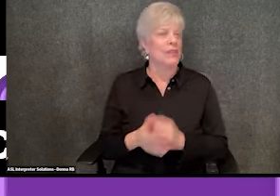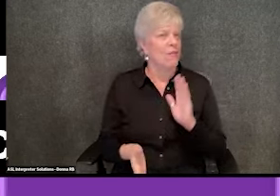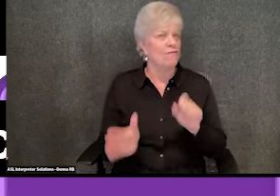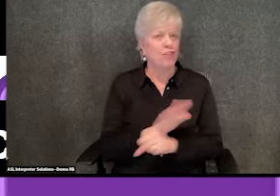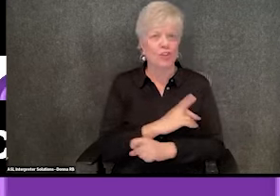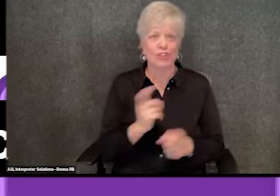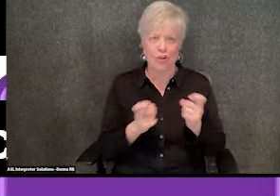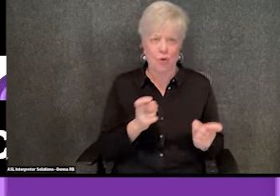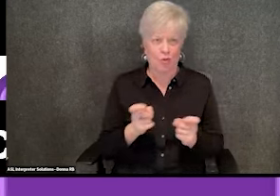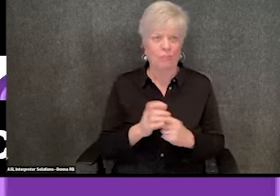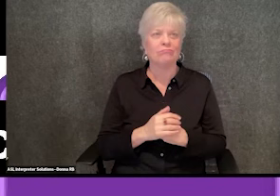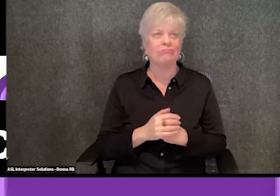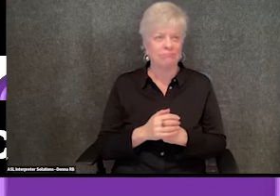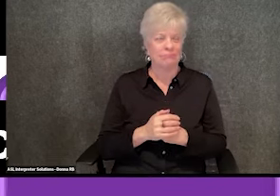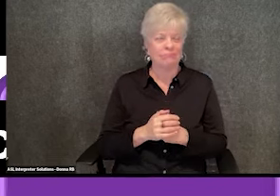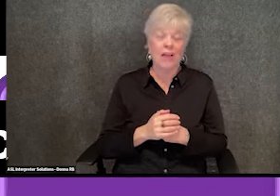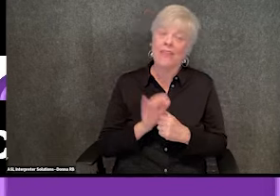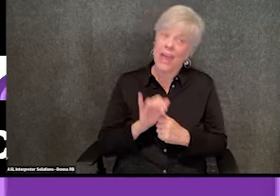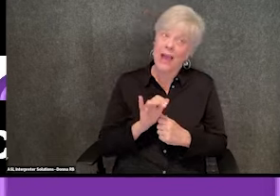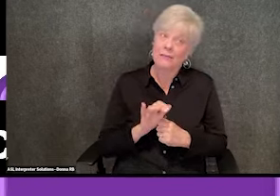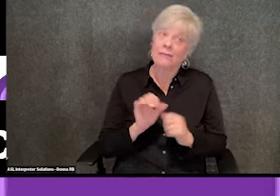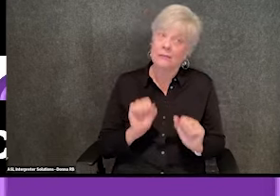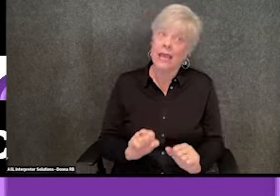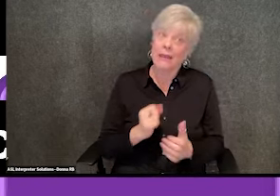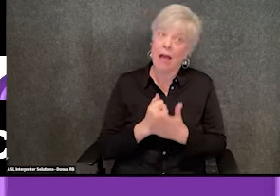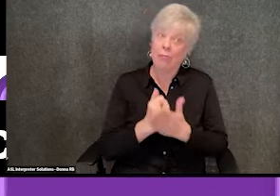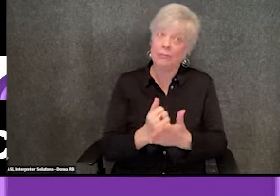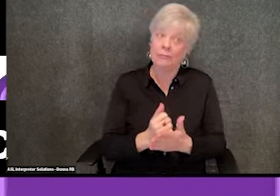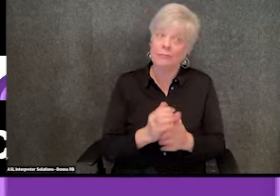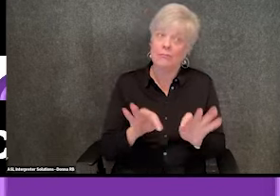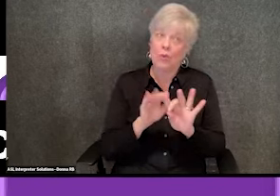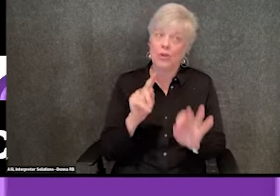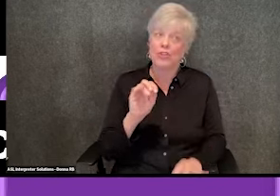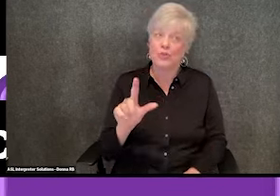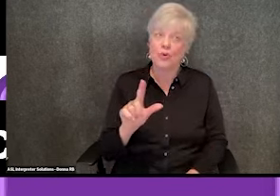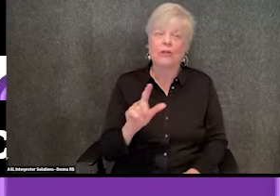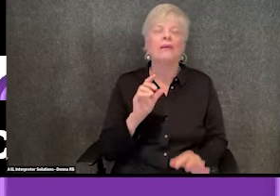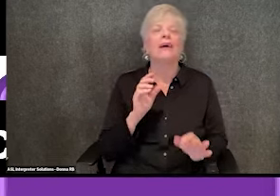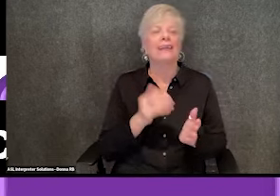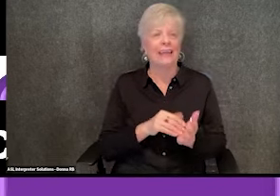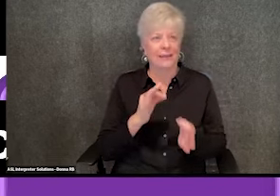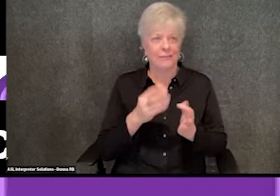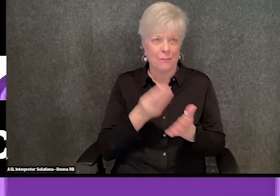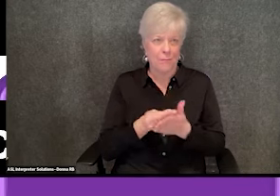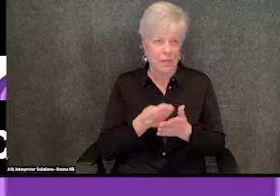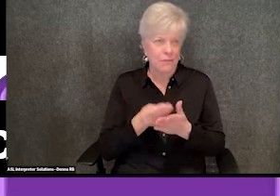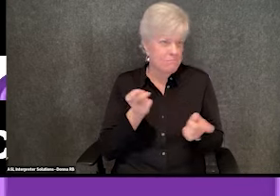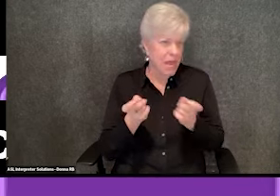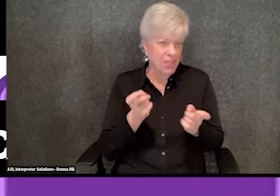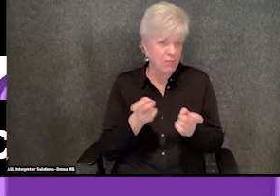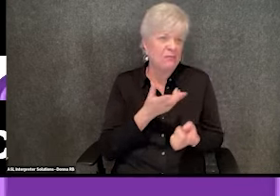y quién quiere que ayude con eso. Están guiando eso y puede ser una herramienta importante